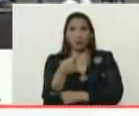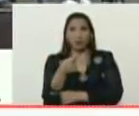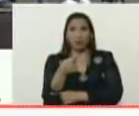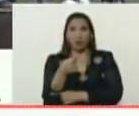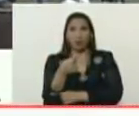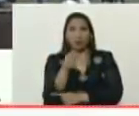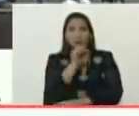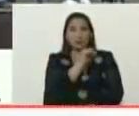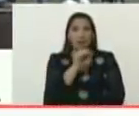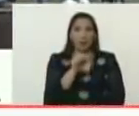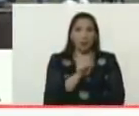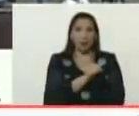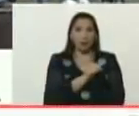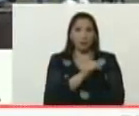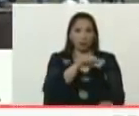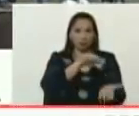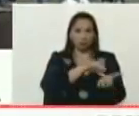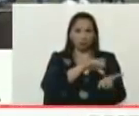Sabaneta